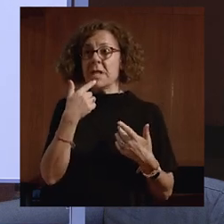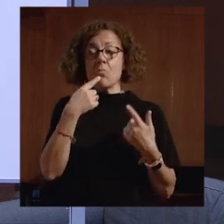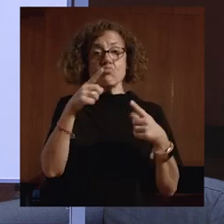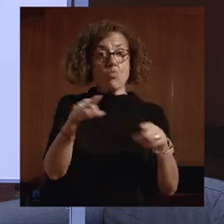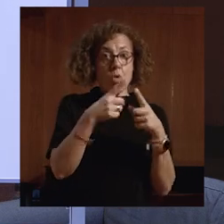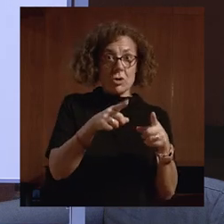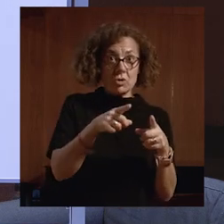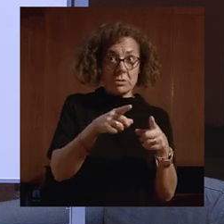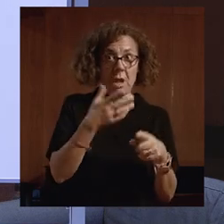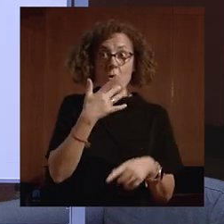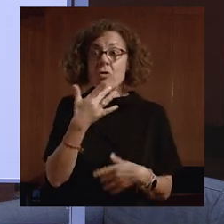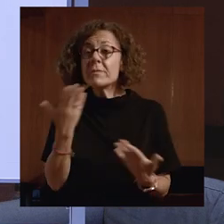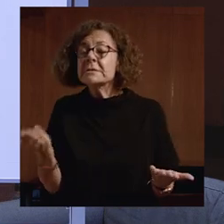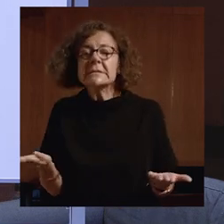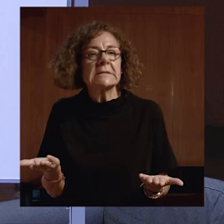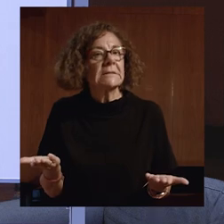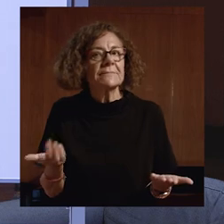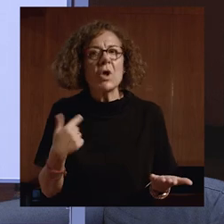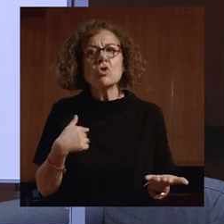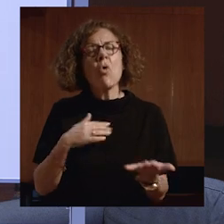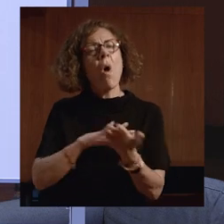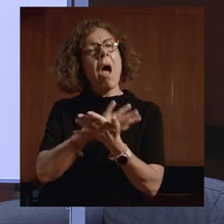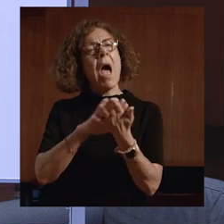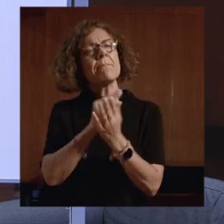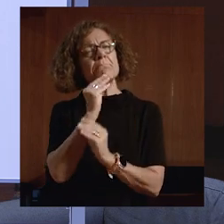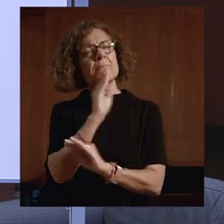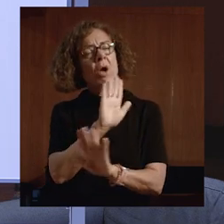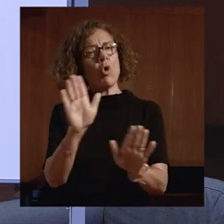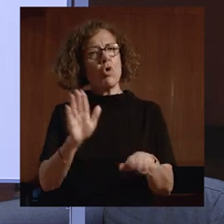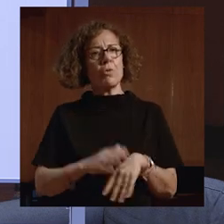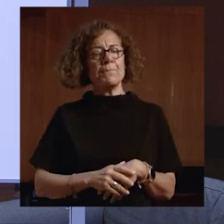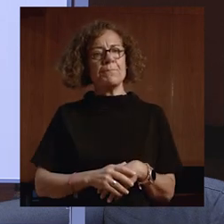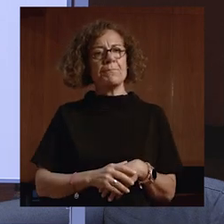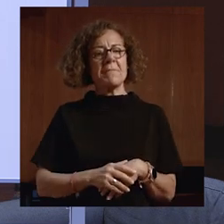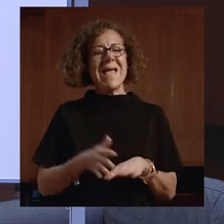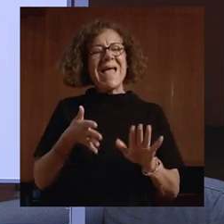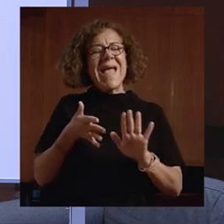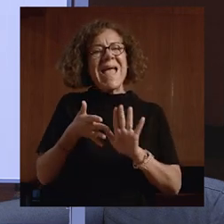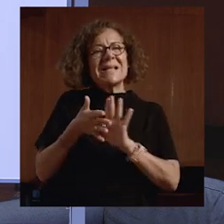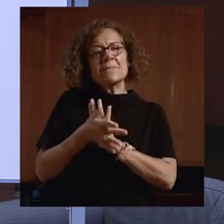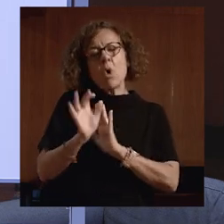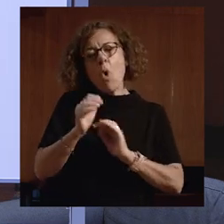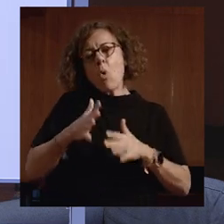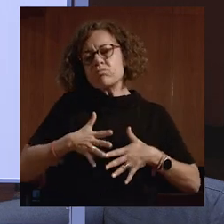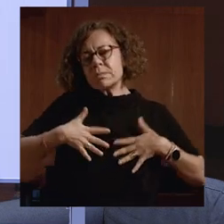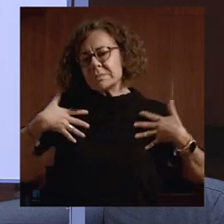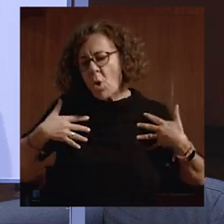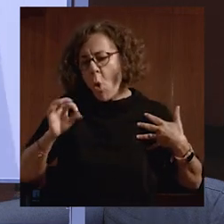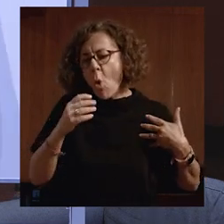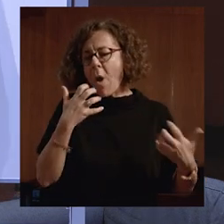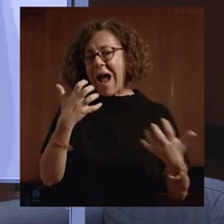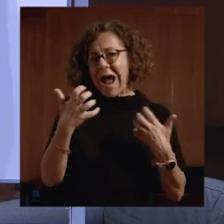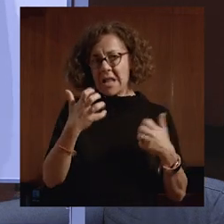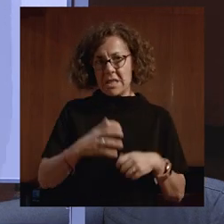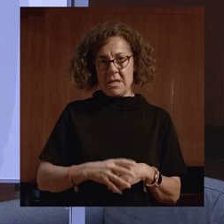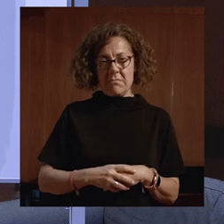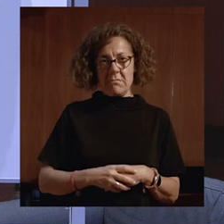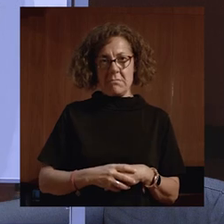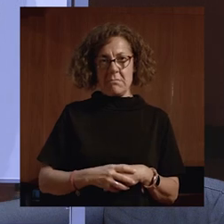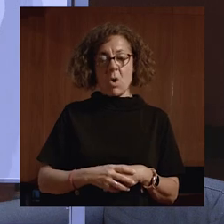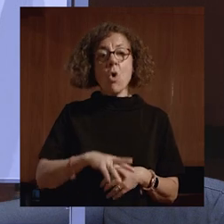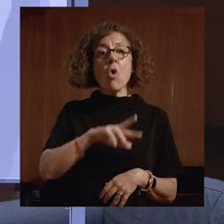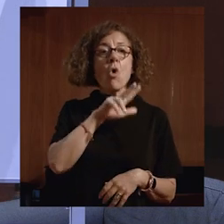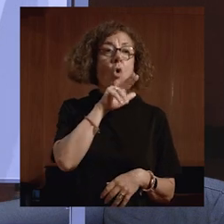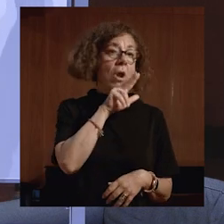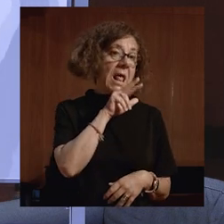Ligeti, pero bueno. Entonces voy a hablar mejor de... expresión o música o arte o lo que sea, oral